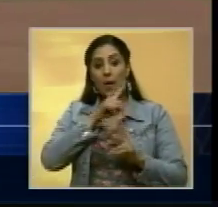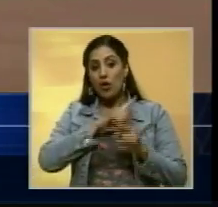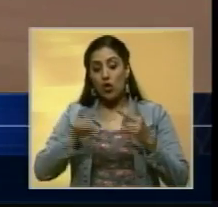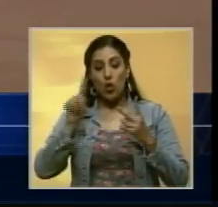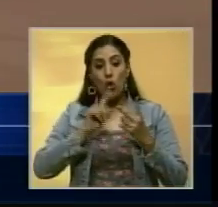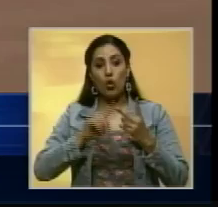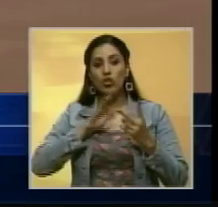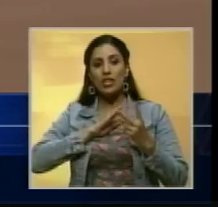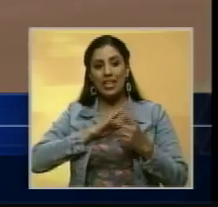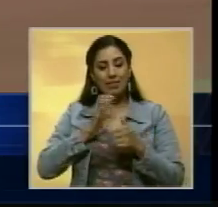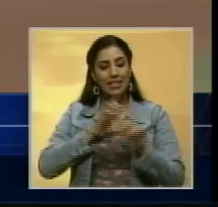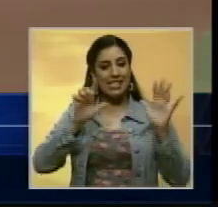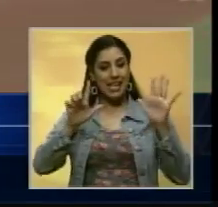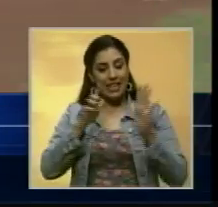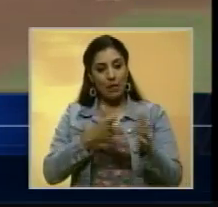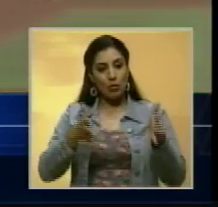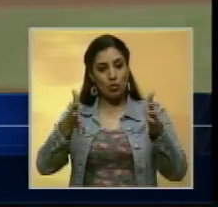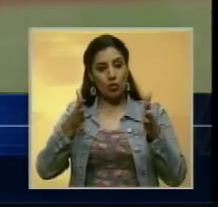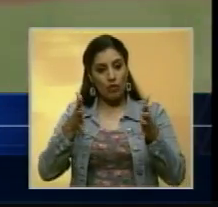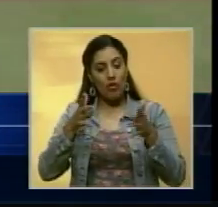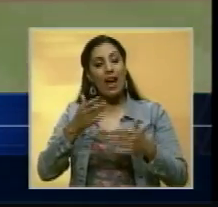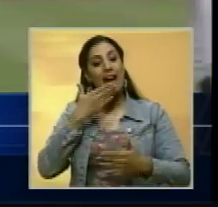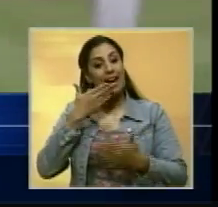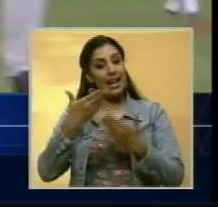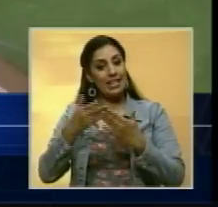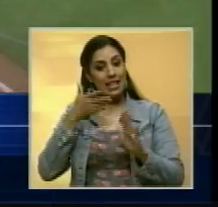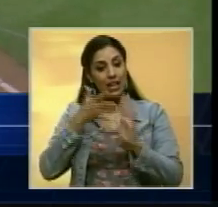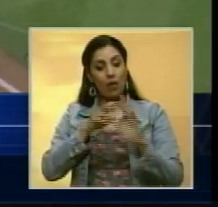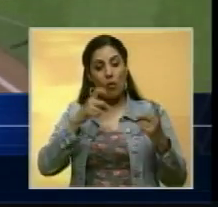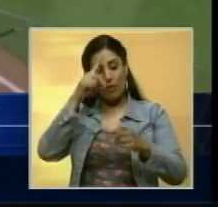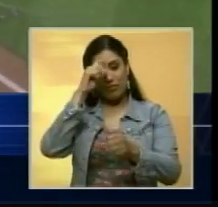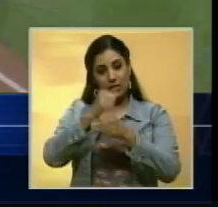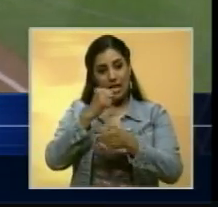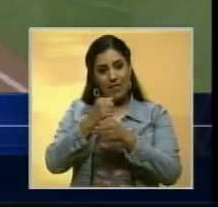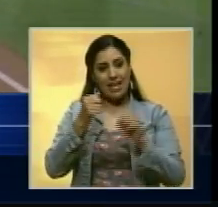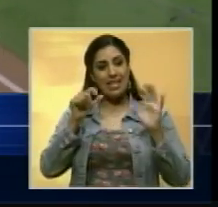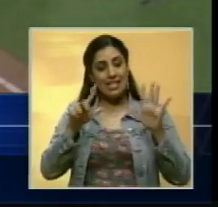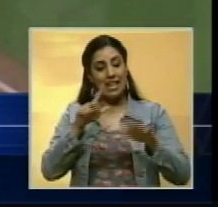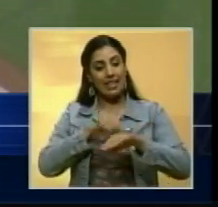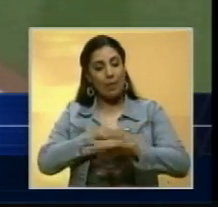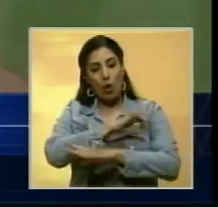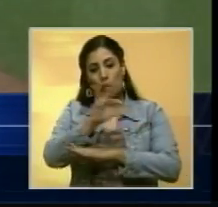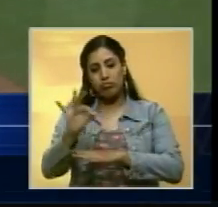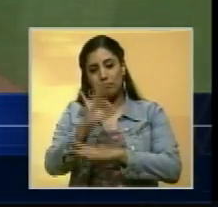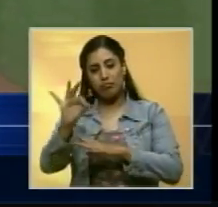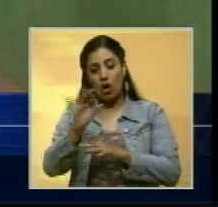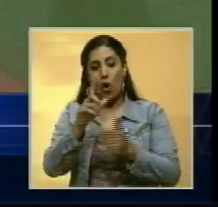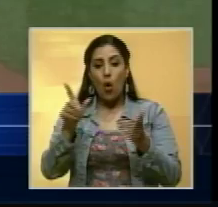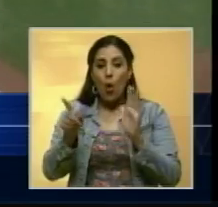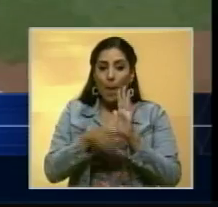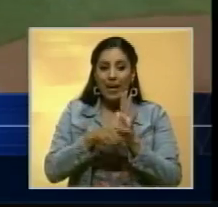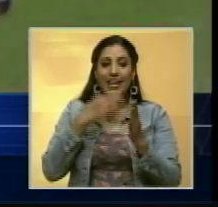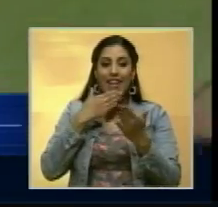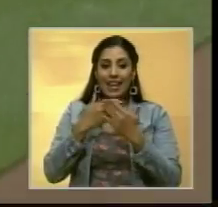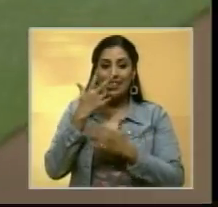que Aníbal Sánchez logró su 7º triunfo de la campaña gracias a una labor de 7 episodios completos en los que permitió